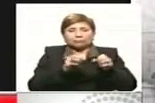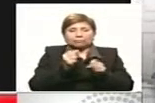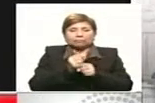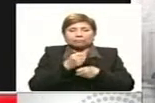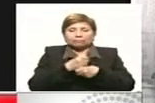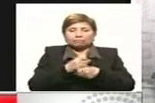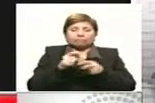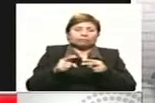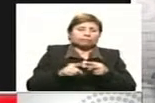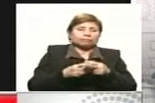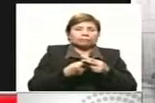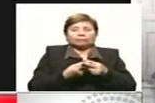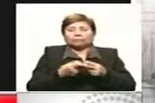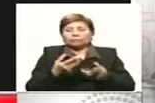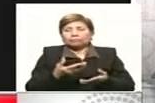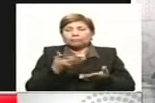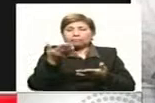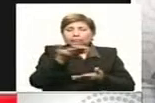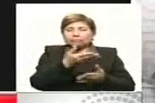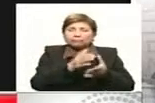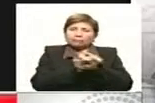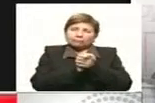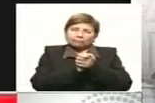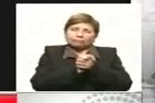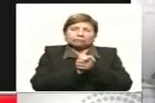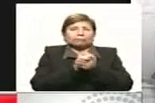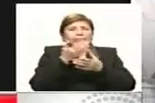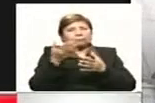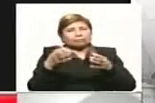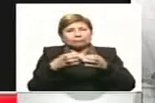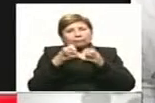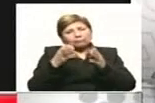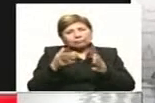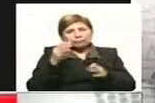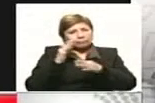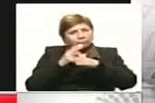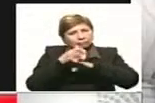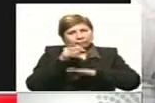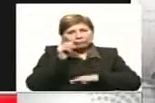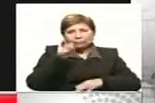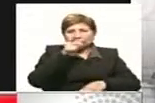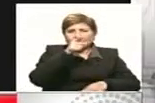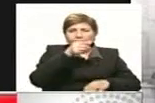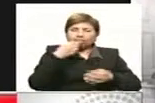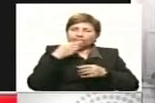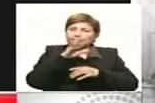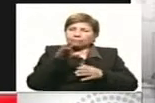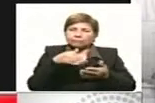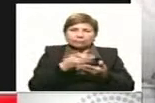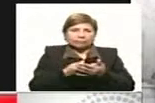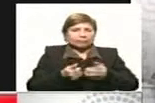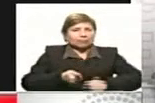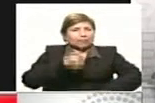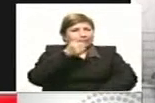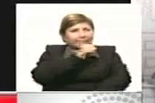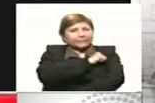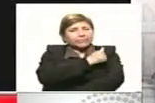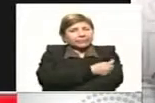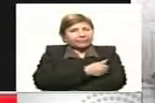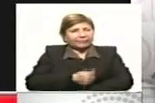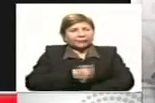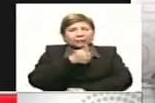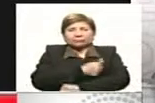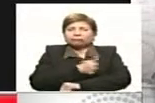dando priorizaciones, estimados congresistas. Quiero también siempre, a través de ustedes, dirigirme a todas las autoridades que